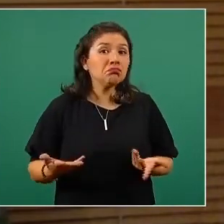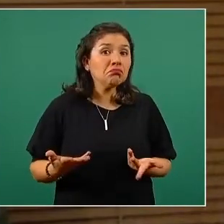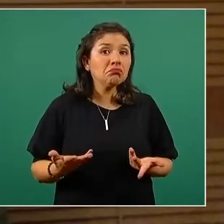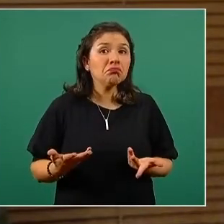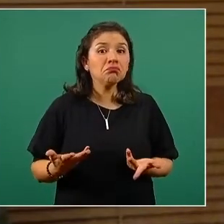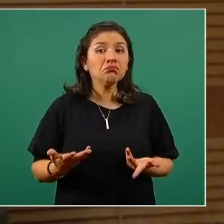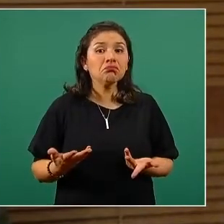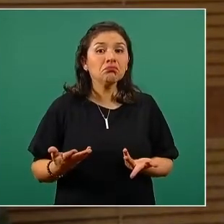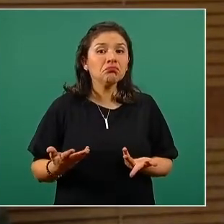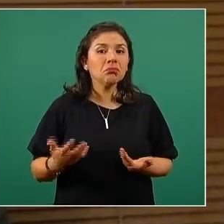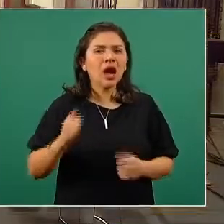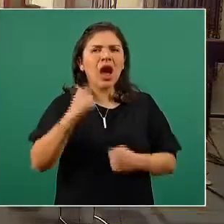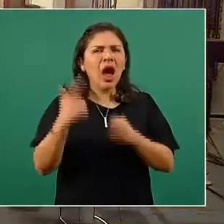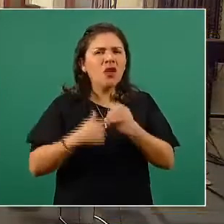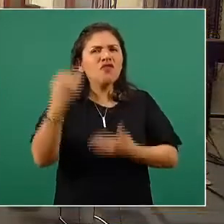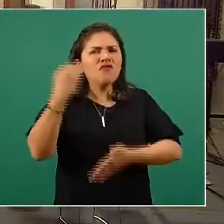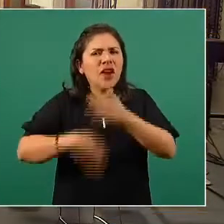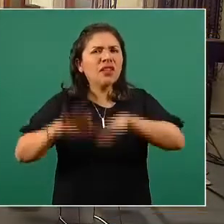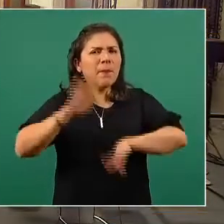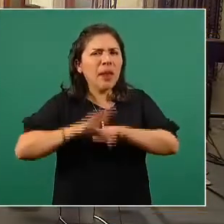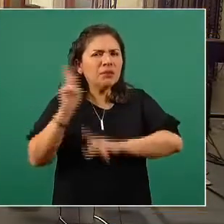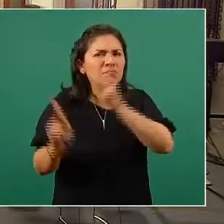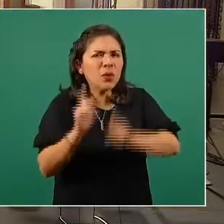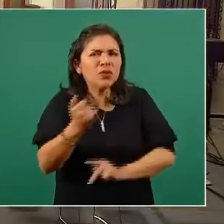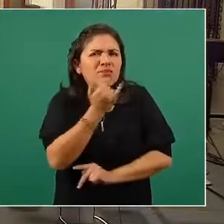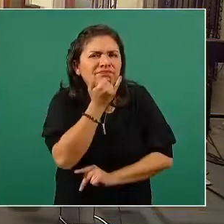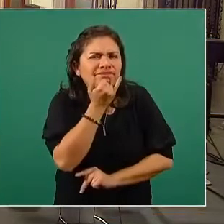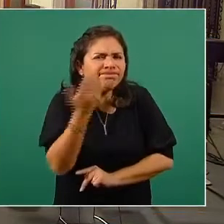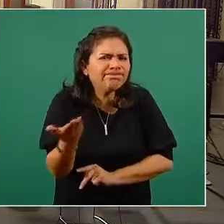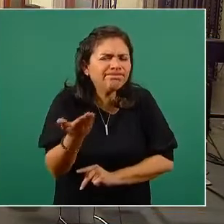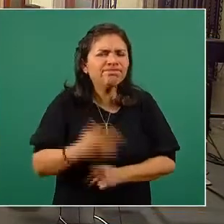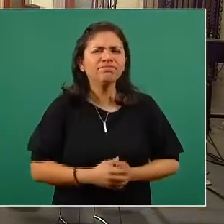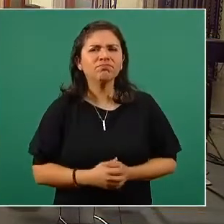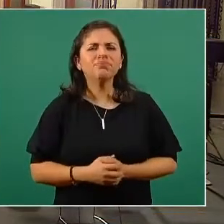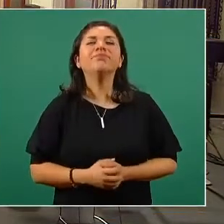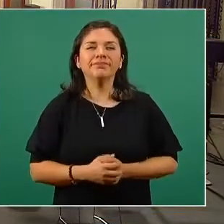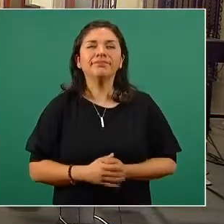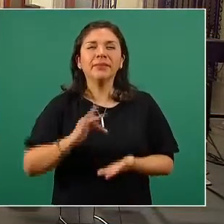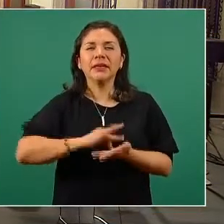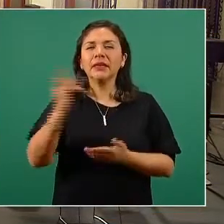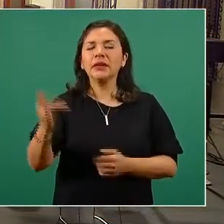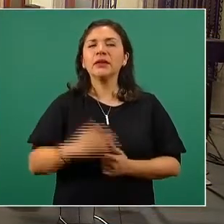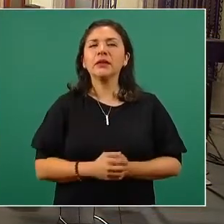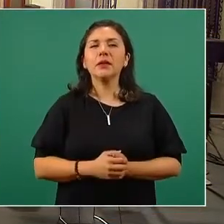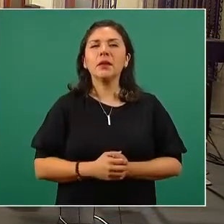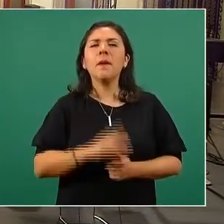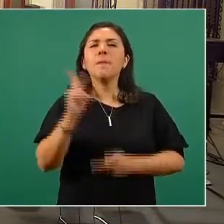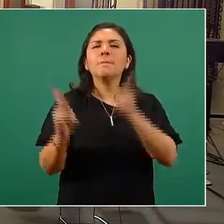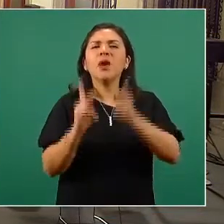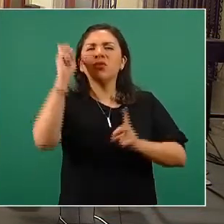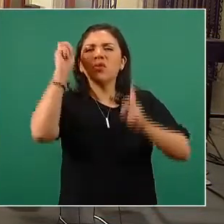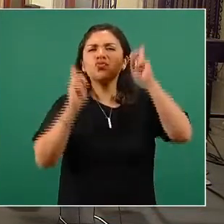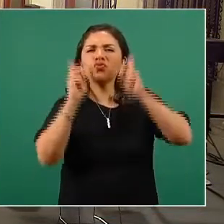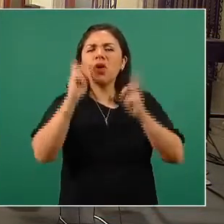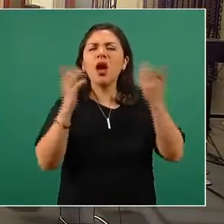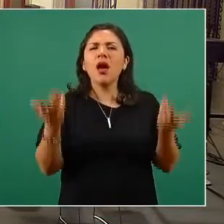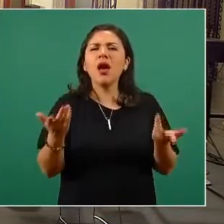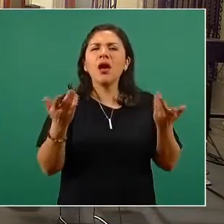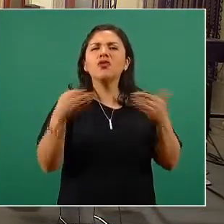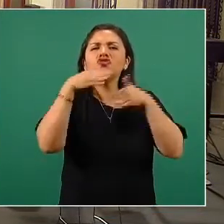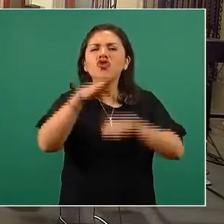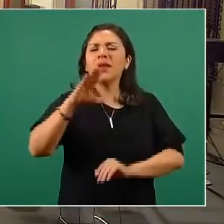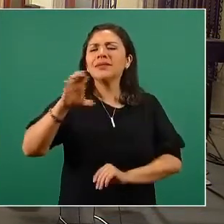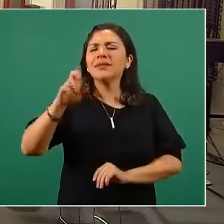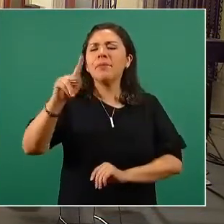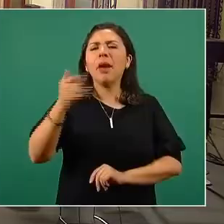me alguna pregunta, y si no, podemos seguir a las siguientes preguntas. Gracias. Sí, doctor. En relación a la duda que tenían sobre las